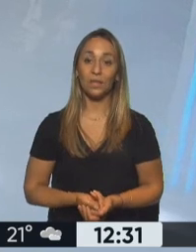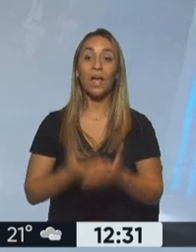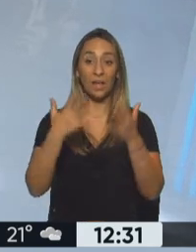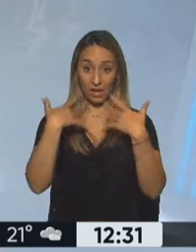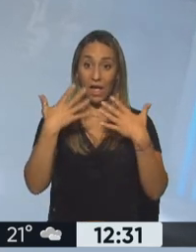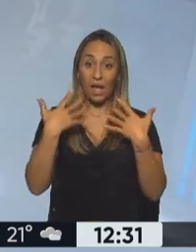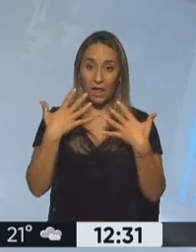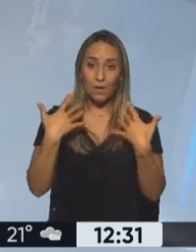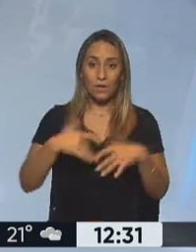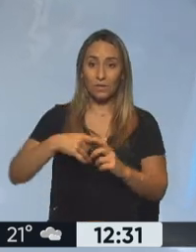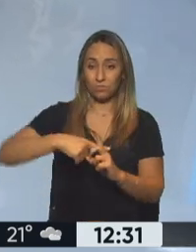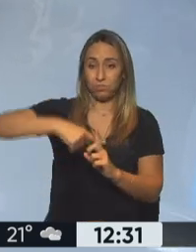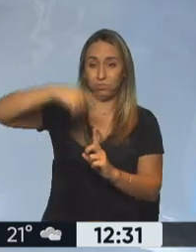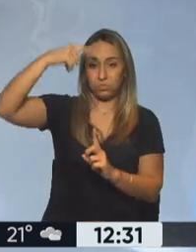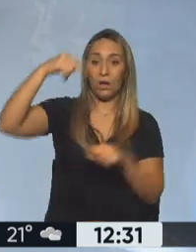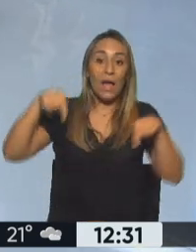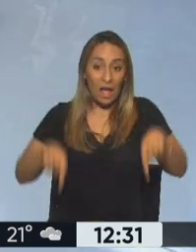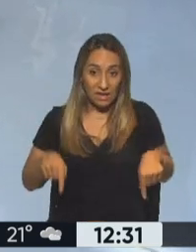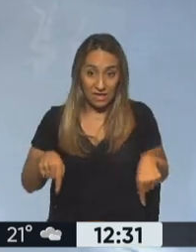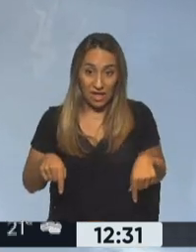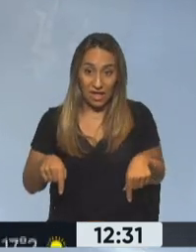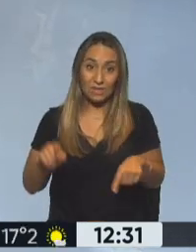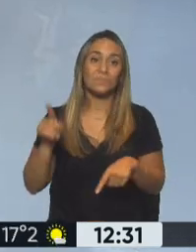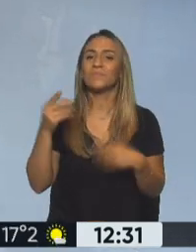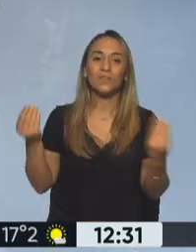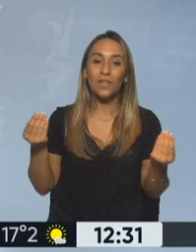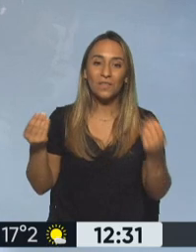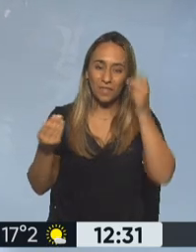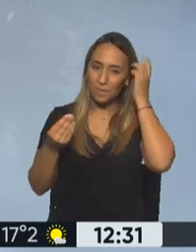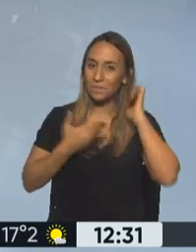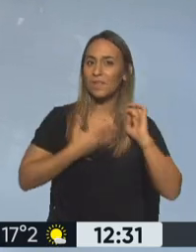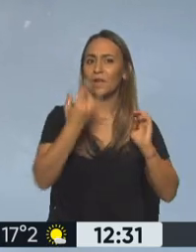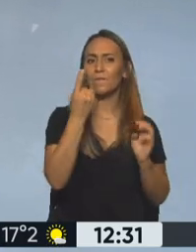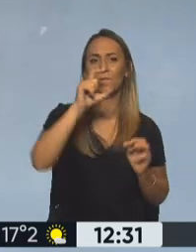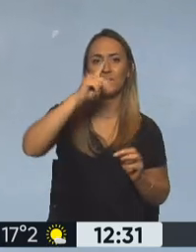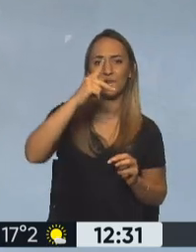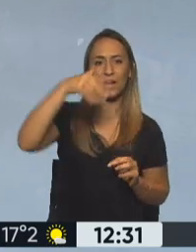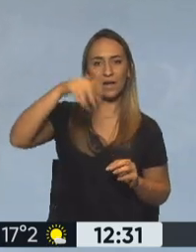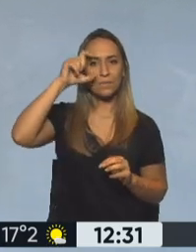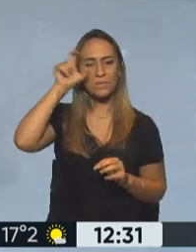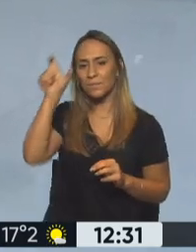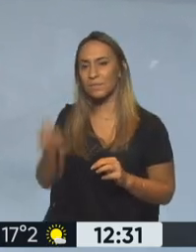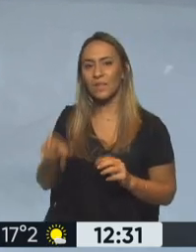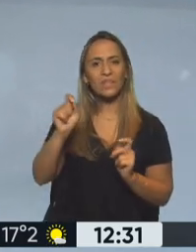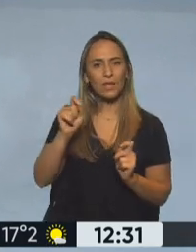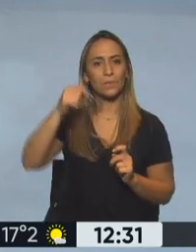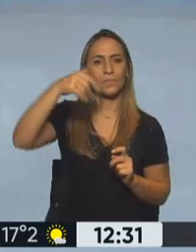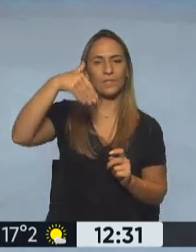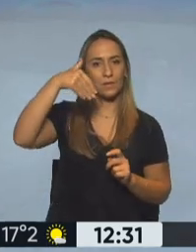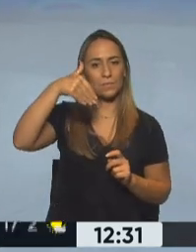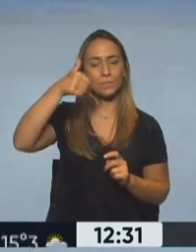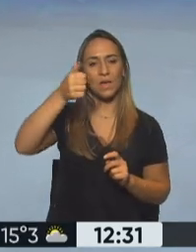calor, alta temperatura acá, en Fuck Me, en Love Me. Claro, estoy hablando de Marina Otero. ¿Qué es lo que pasa? Marina Otero es